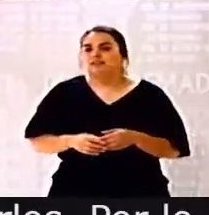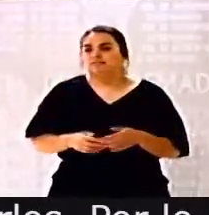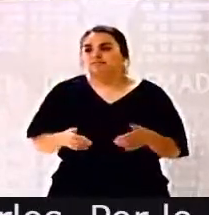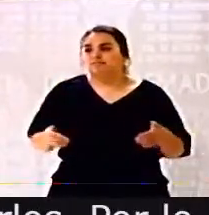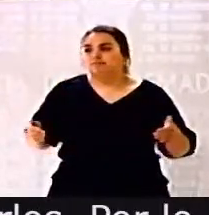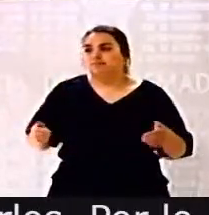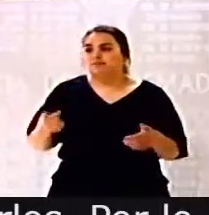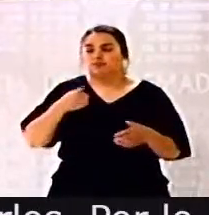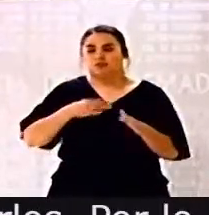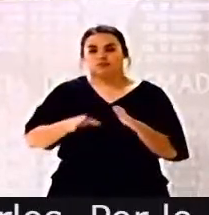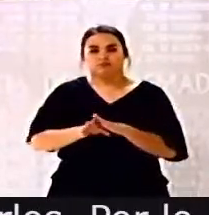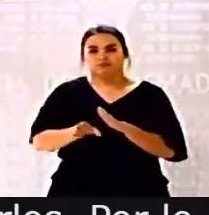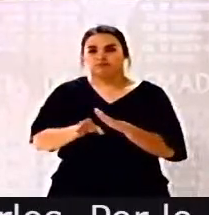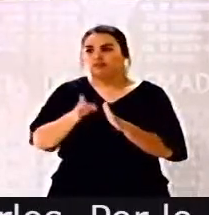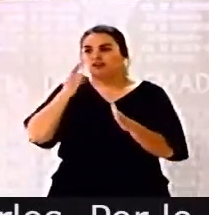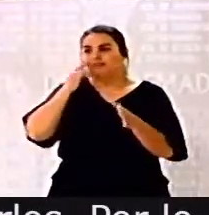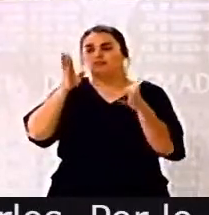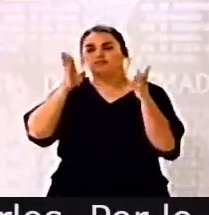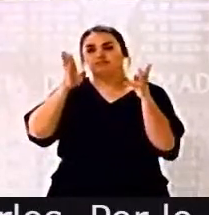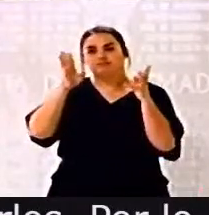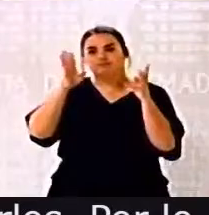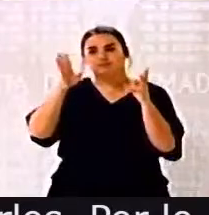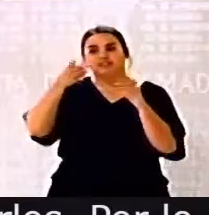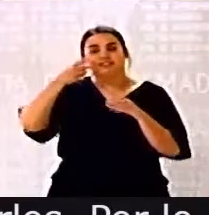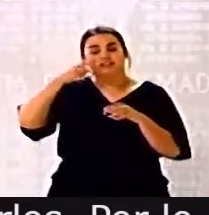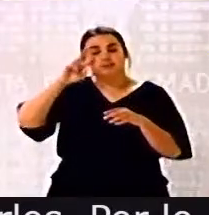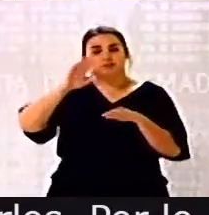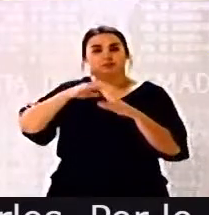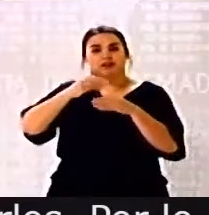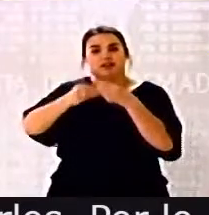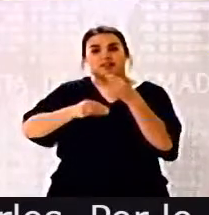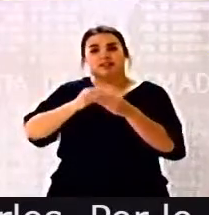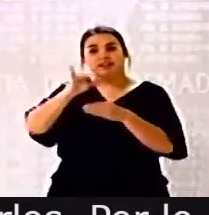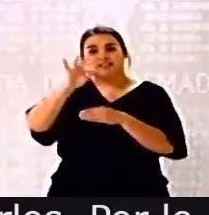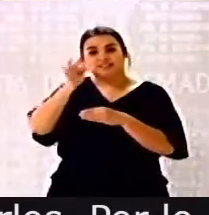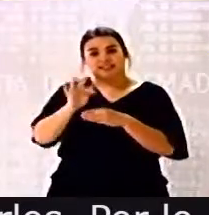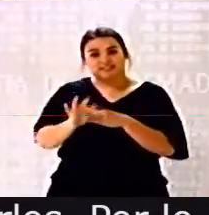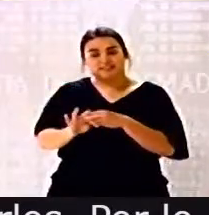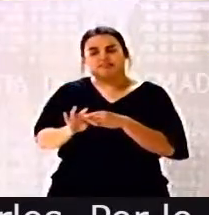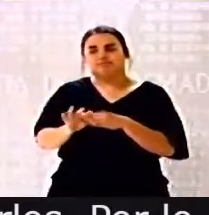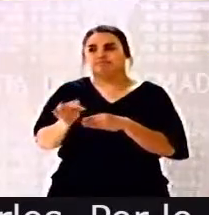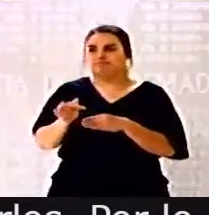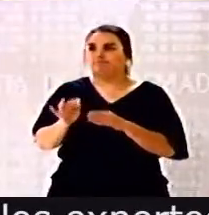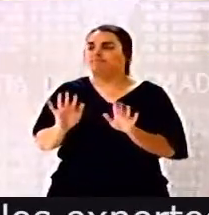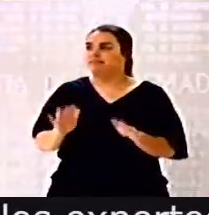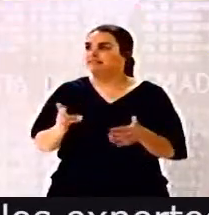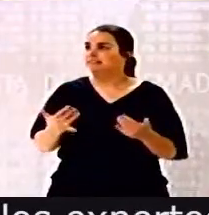yo seguiría mucho las recomendaciones de los expertos a la hora de realizar los test. A mí me da